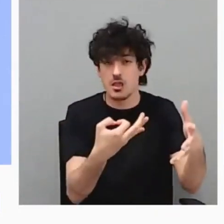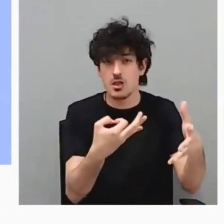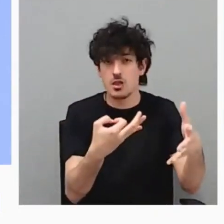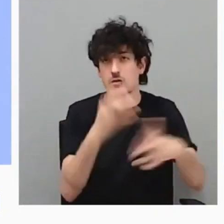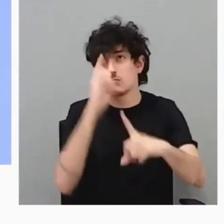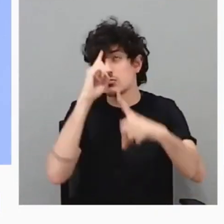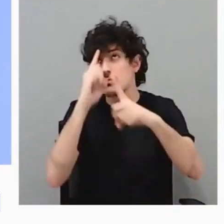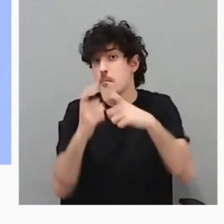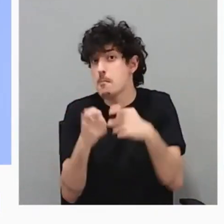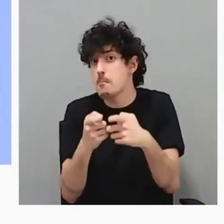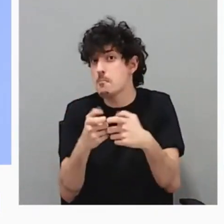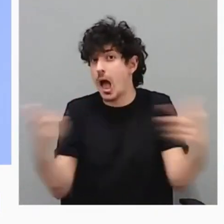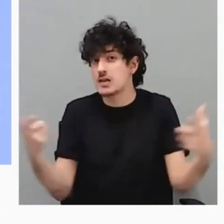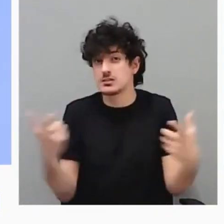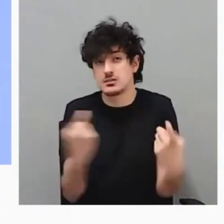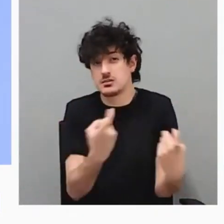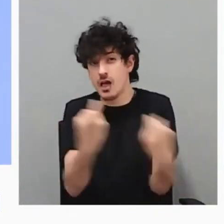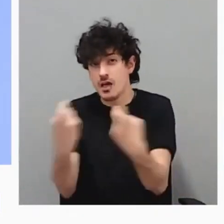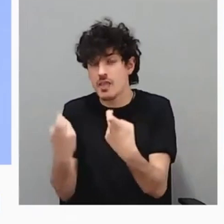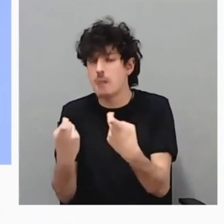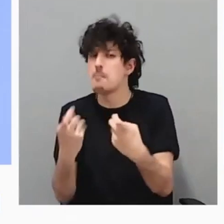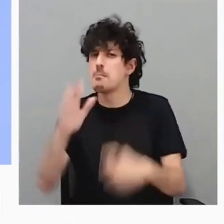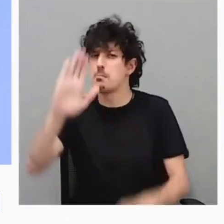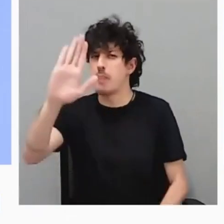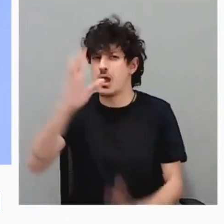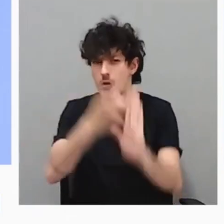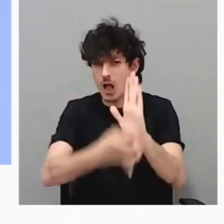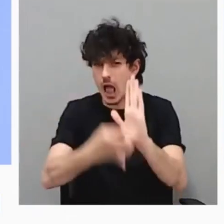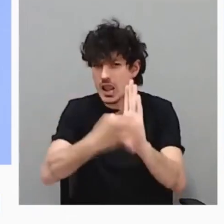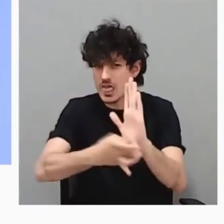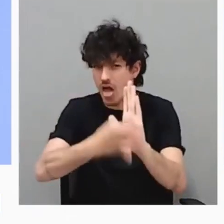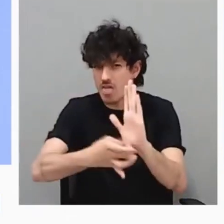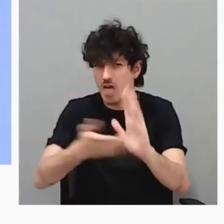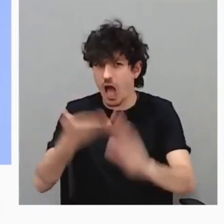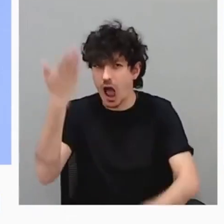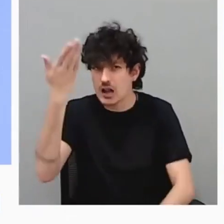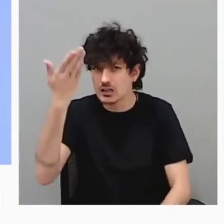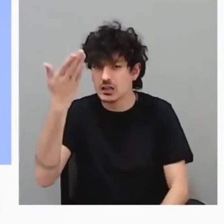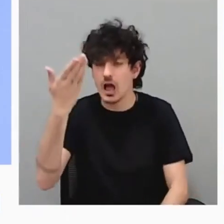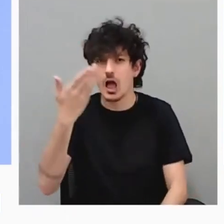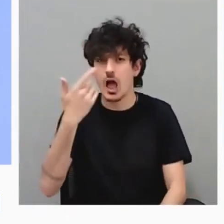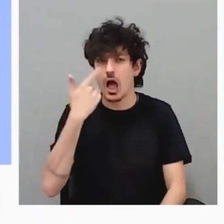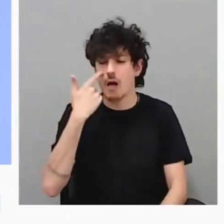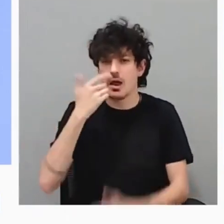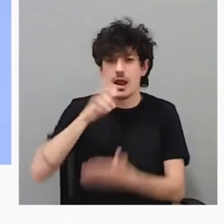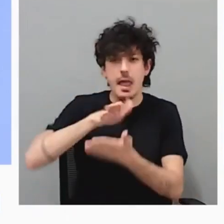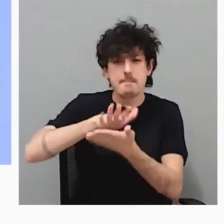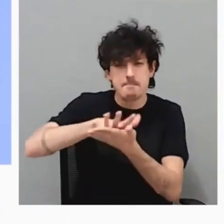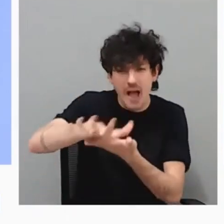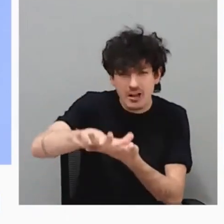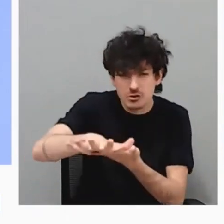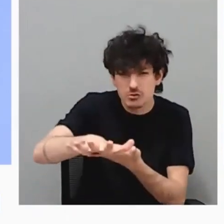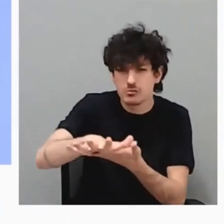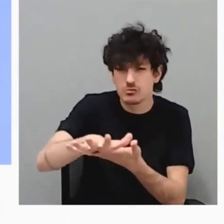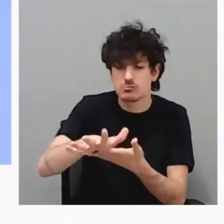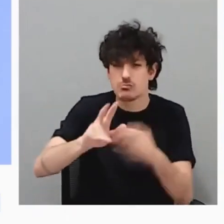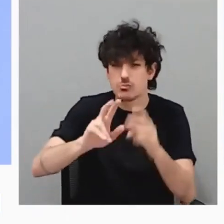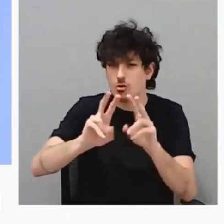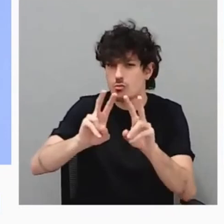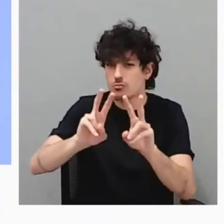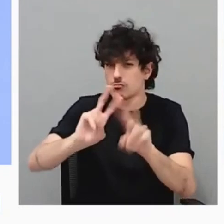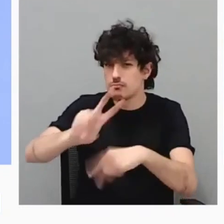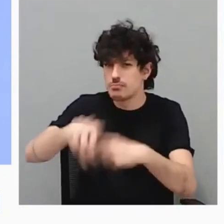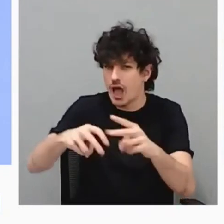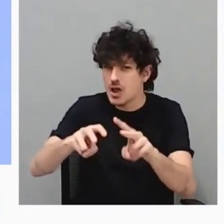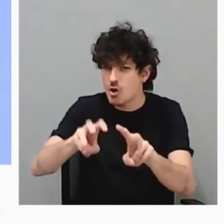es necesario, pero que también sea de calidad, que se mida el impacto de esa innovación y que efectivamente sea innovación al servicio